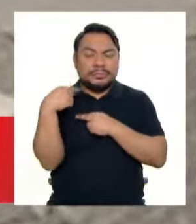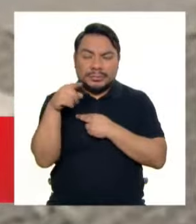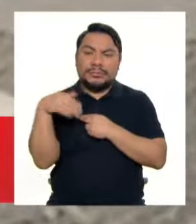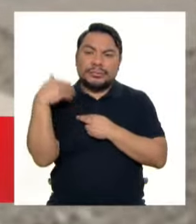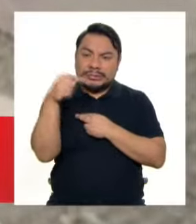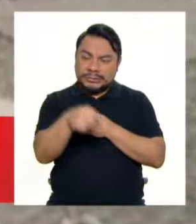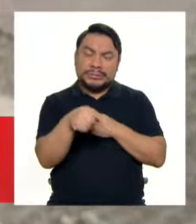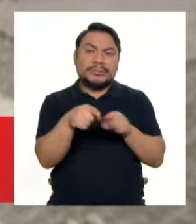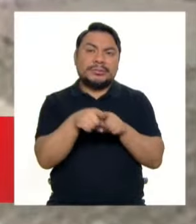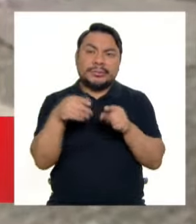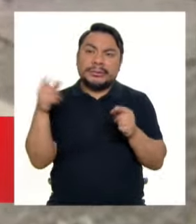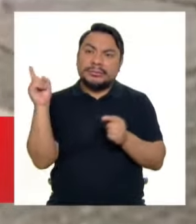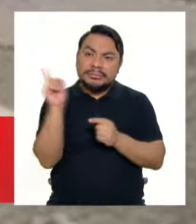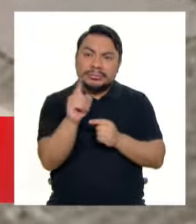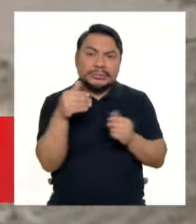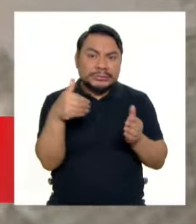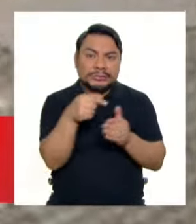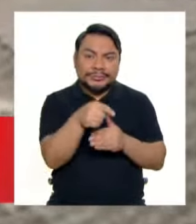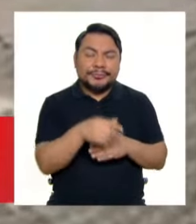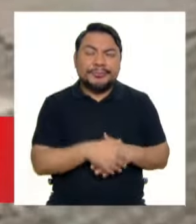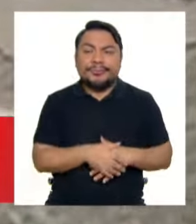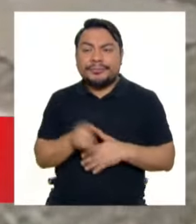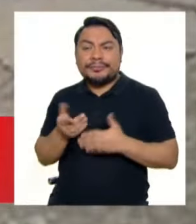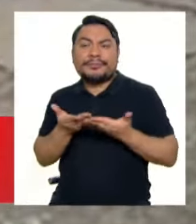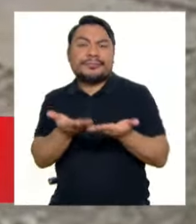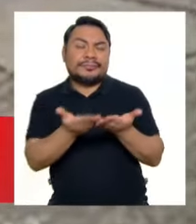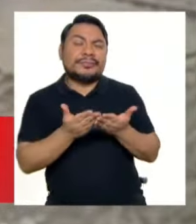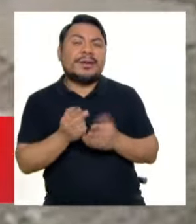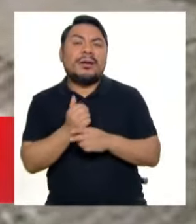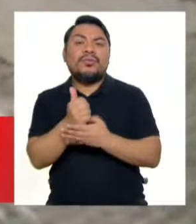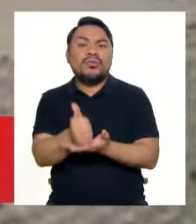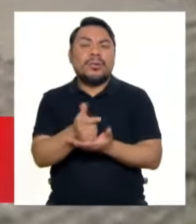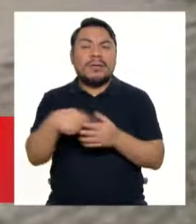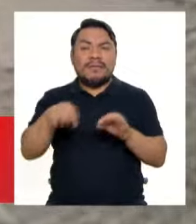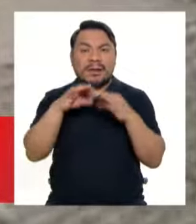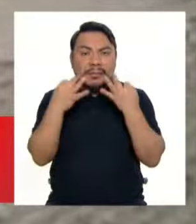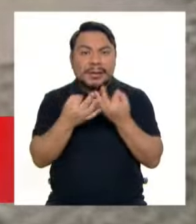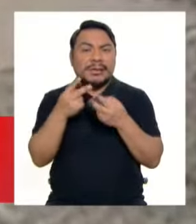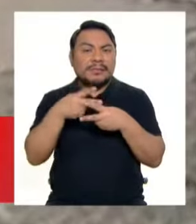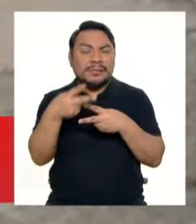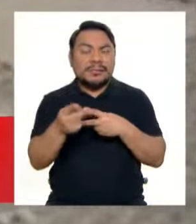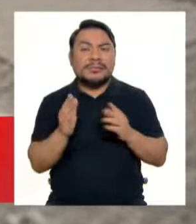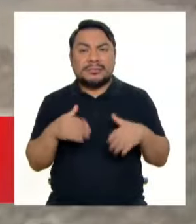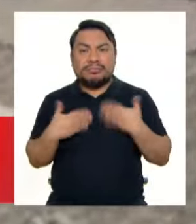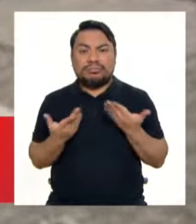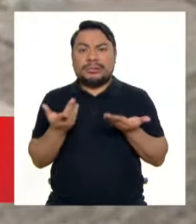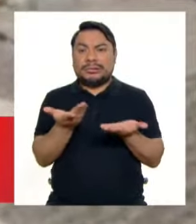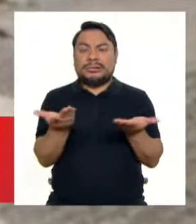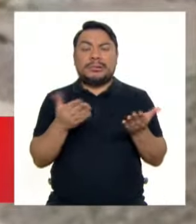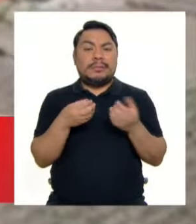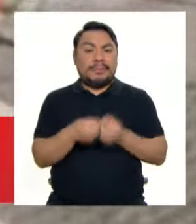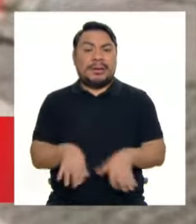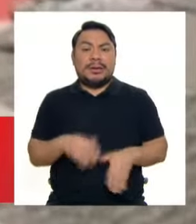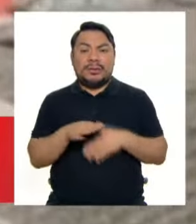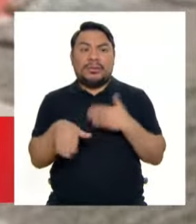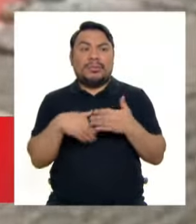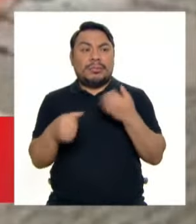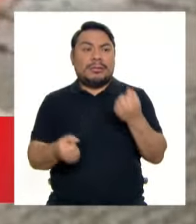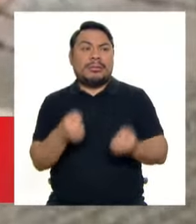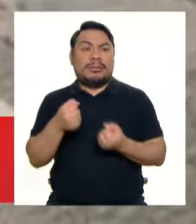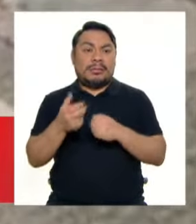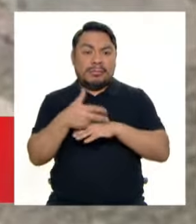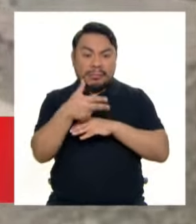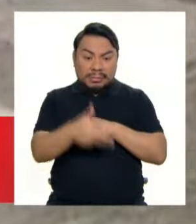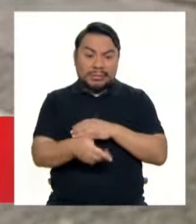acercarse también y prestarle ayuda a las familias a los vecinos que pueden perderlo todo porque si cae ese